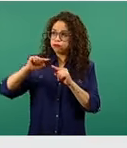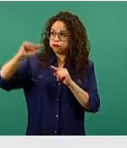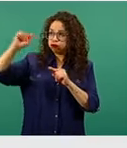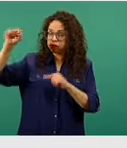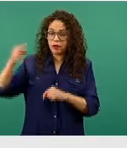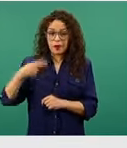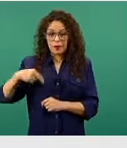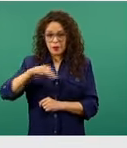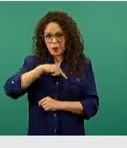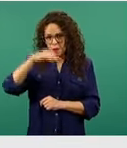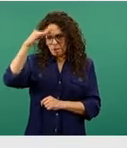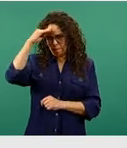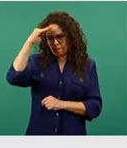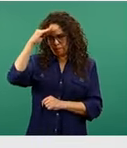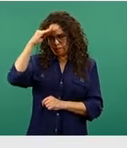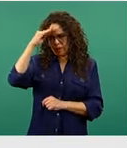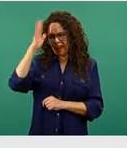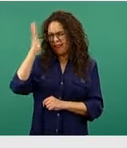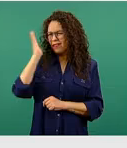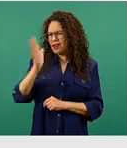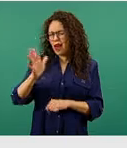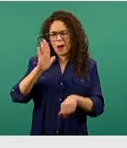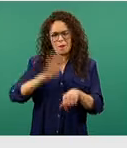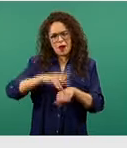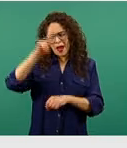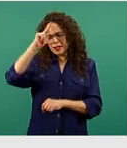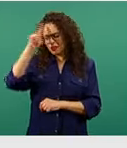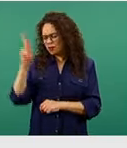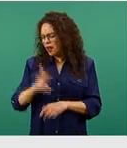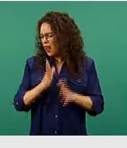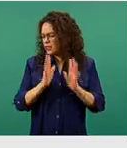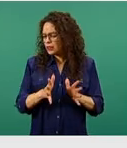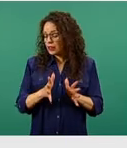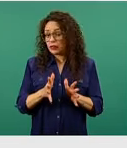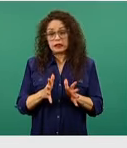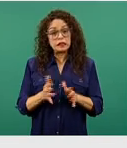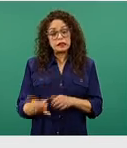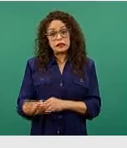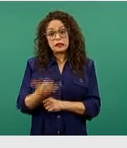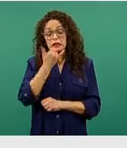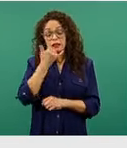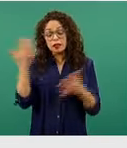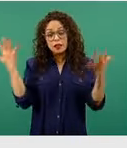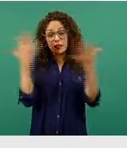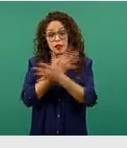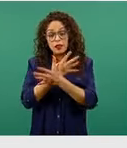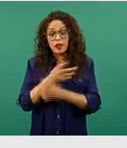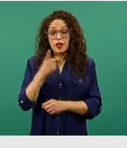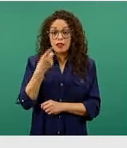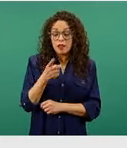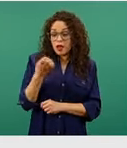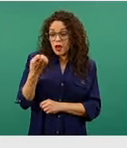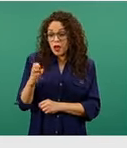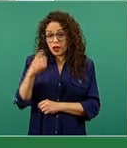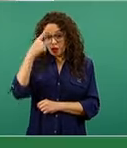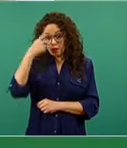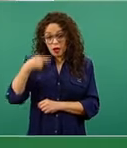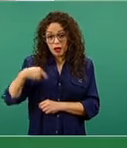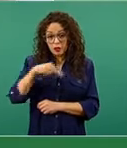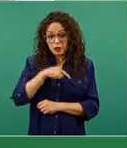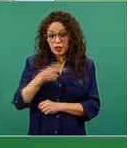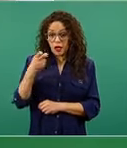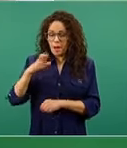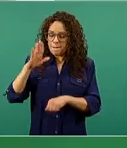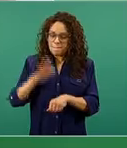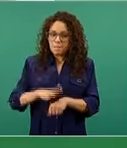habíamos visto lo peor. Sin embargo, los meses de enero y diciembre para nosotros, o diciembre y enero, perdón, fueron los meses